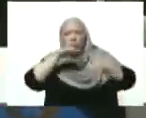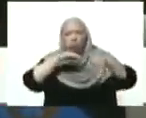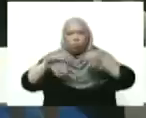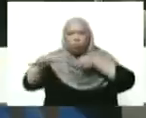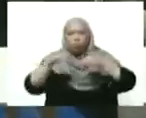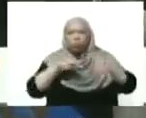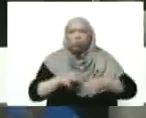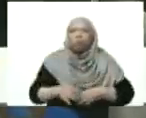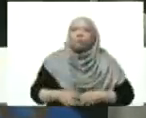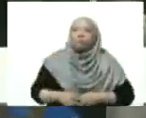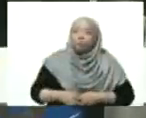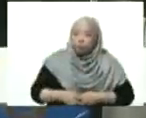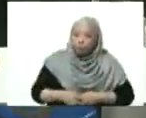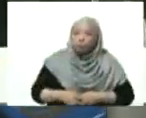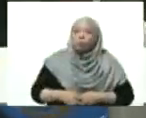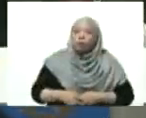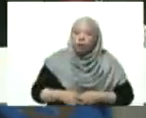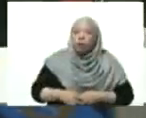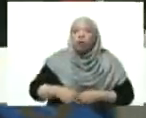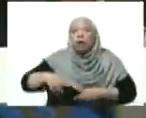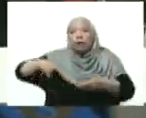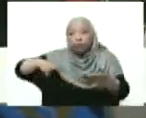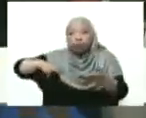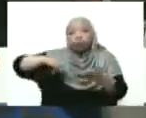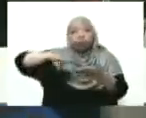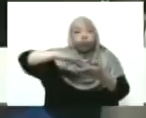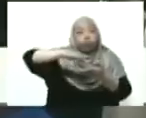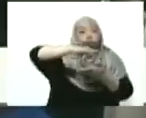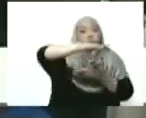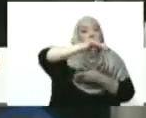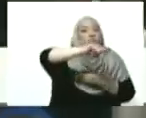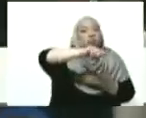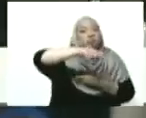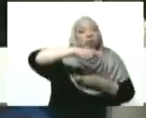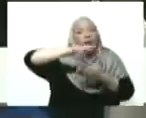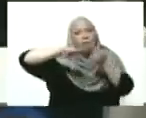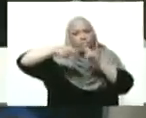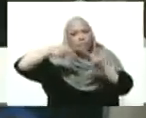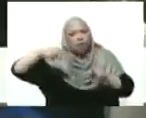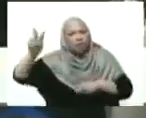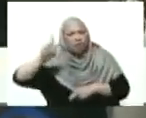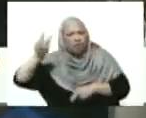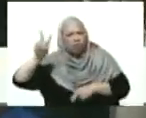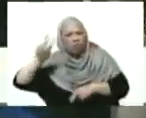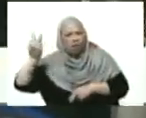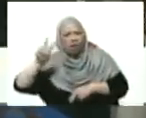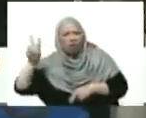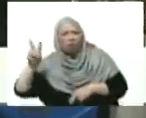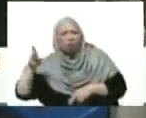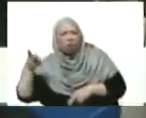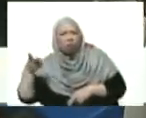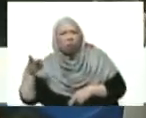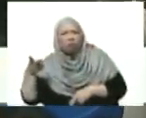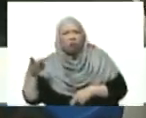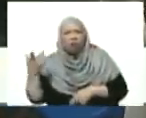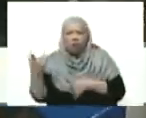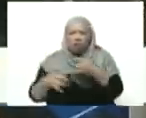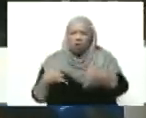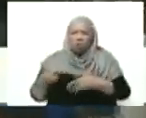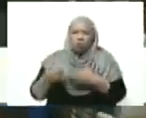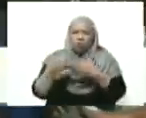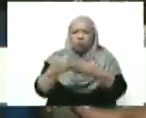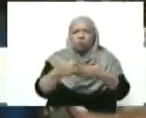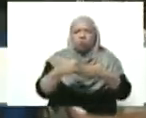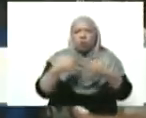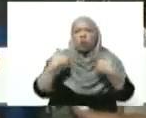Sí, la actividad aérea es muy importante porque Venezuela es un país de paz, y Venezuela es un país que ha llevado su ayuda humanitaria a